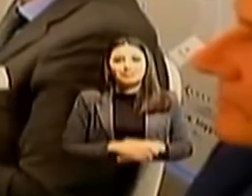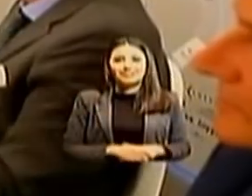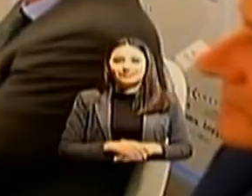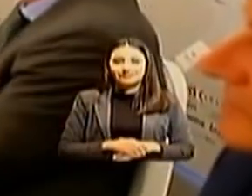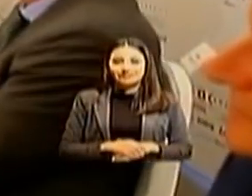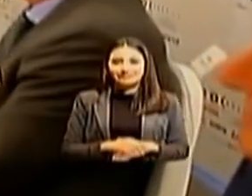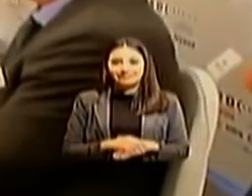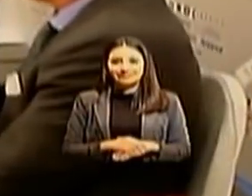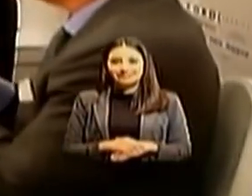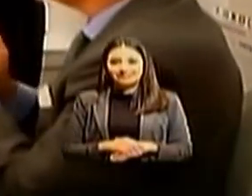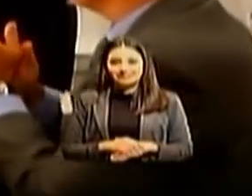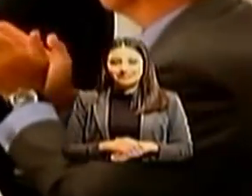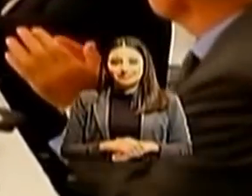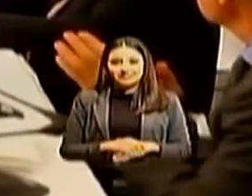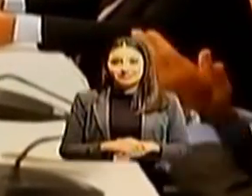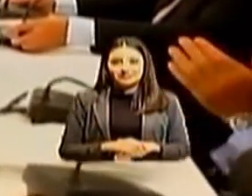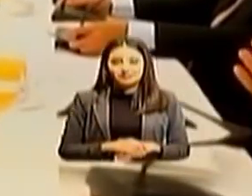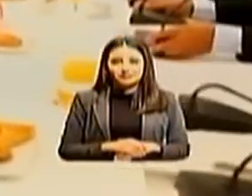abiertos.